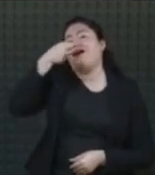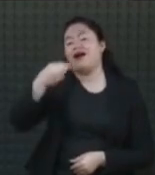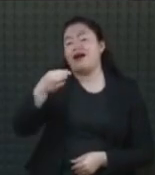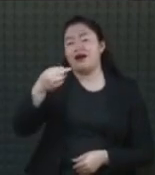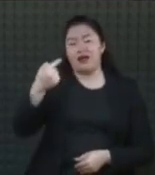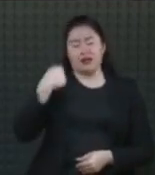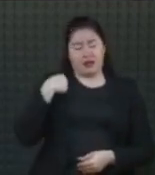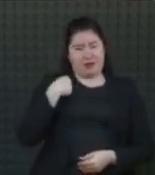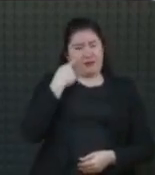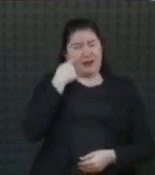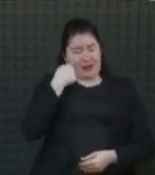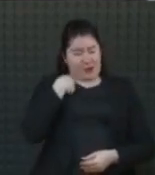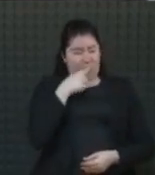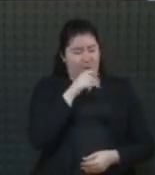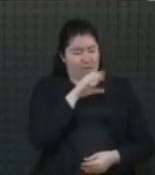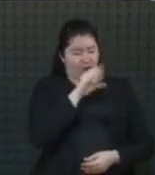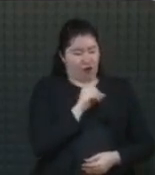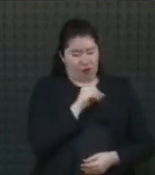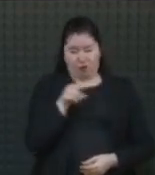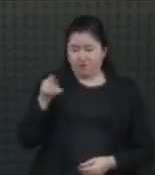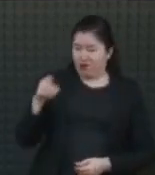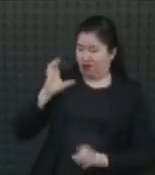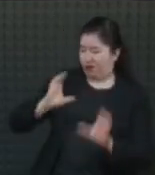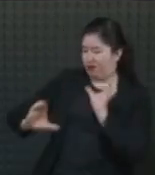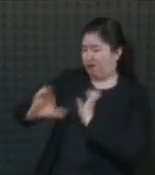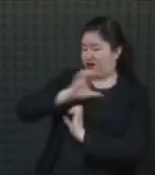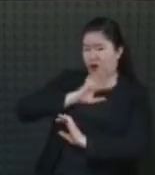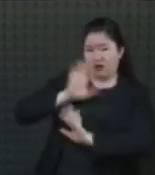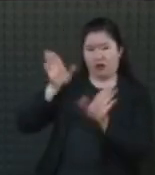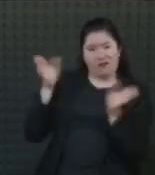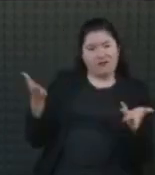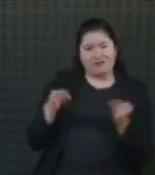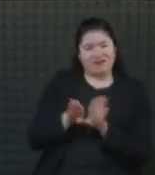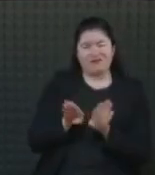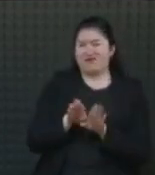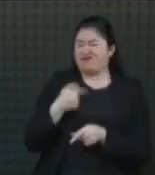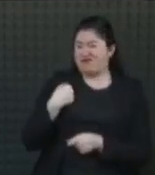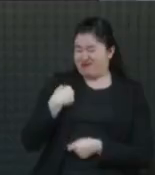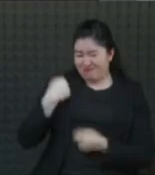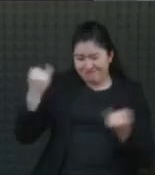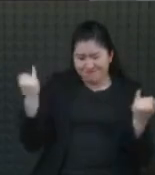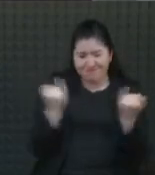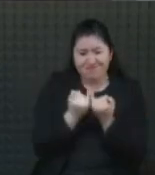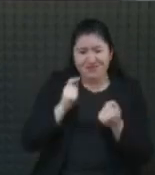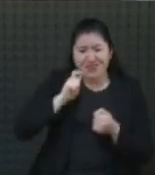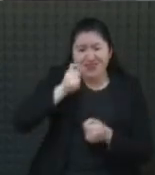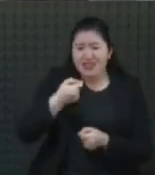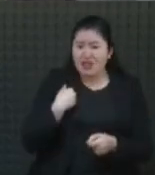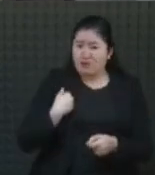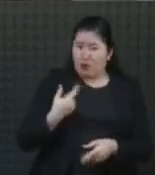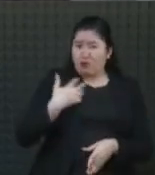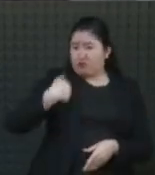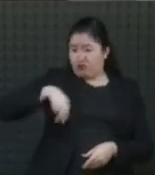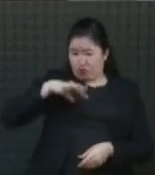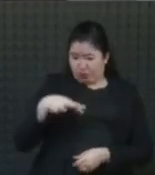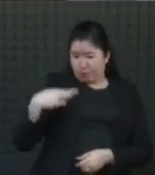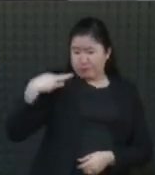y ella es Claudia. Dejémonos de protocolos, por Dios. Somos ciudadanos que llevó al poder en nombre de la democracia, hombre.